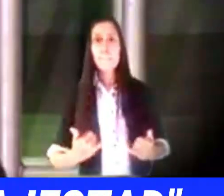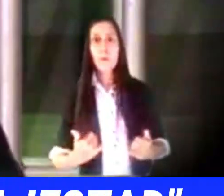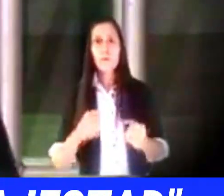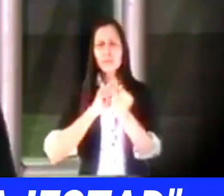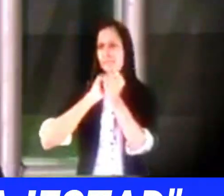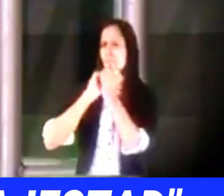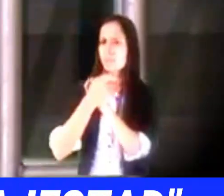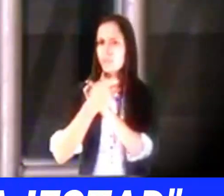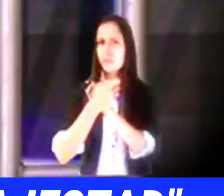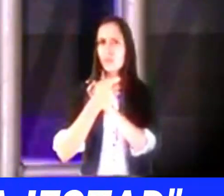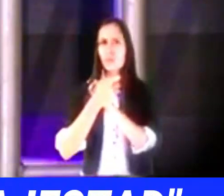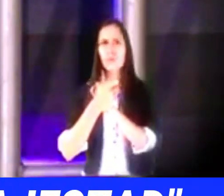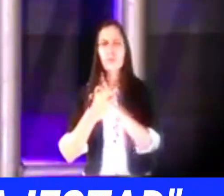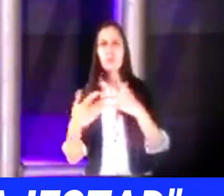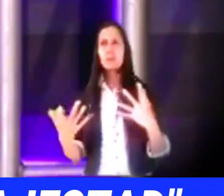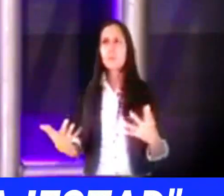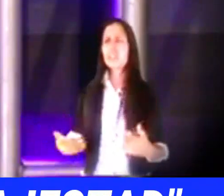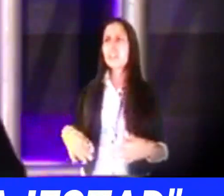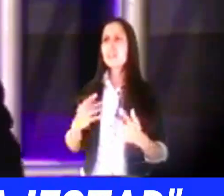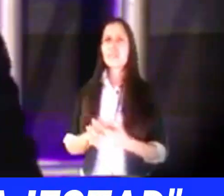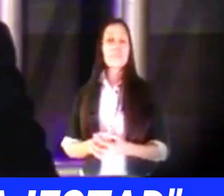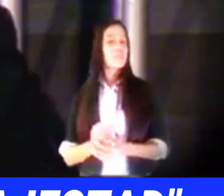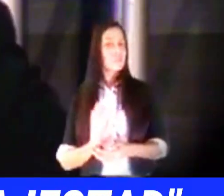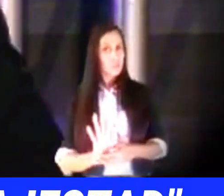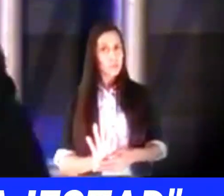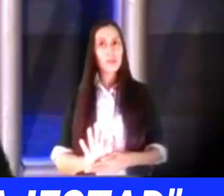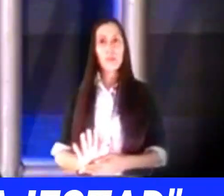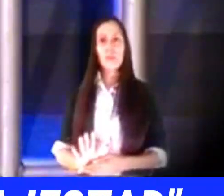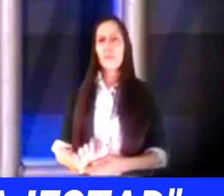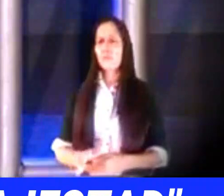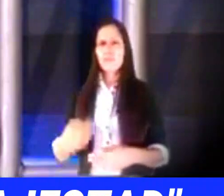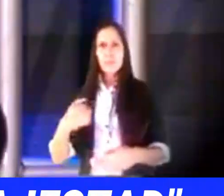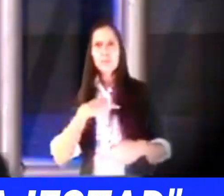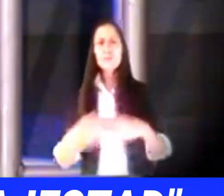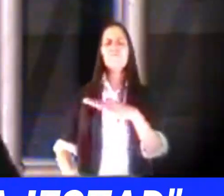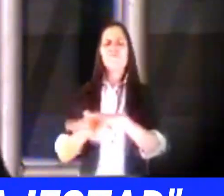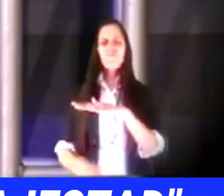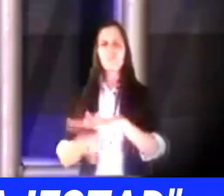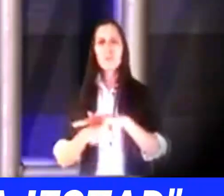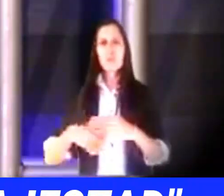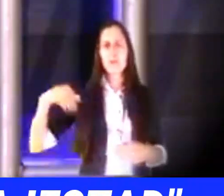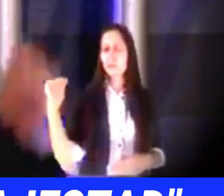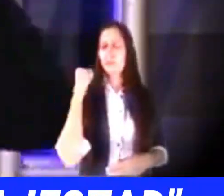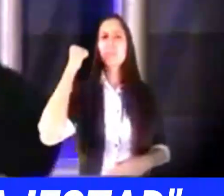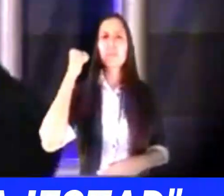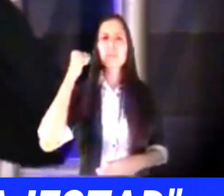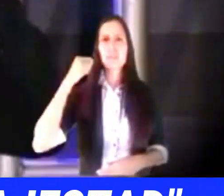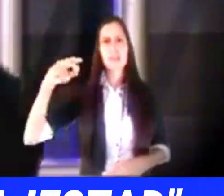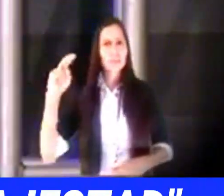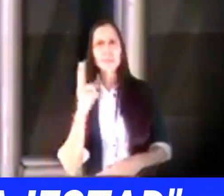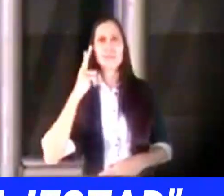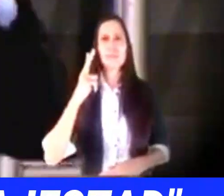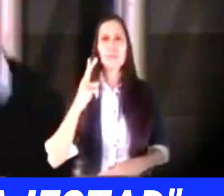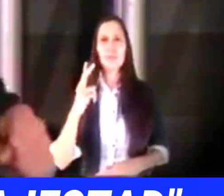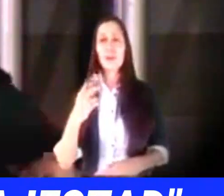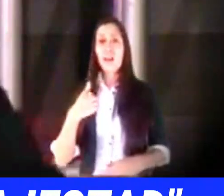hecho diferente. Pero eso no quiere decir que no vamos a seguir peleando. Eso quiere decir que hoy depende más de ti, más de mí, que